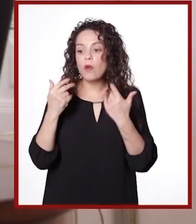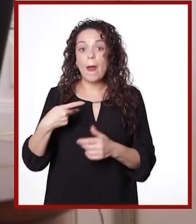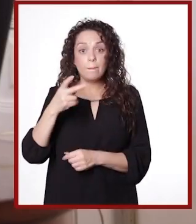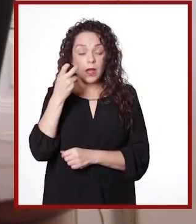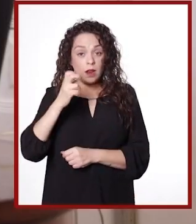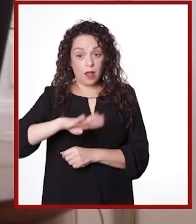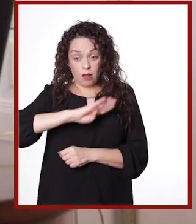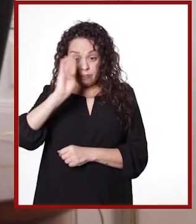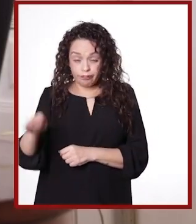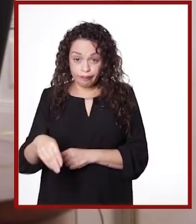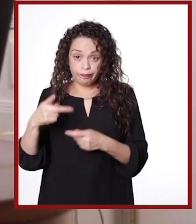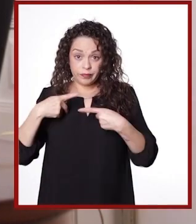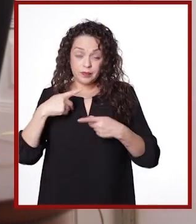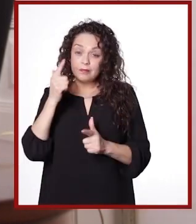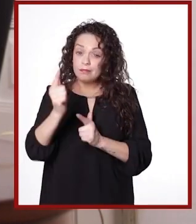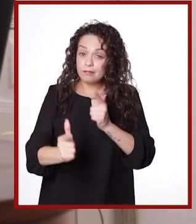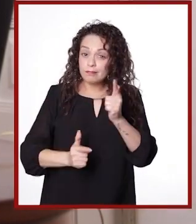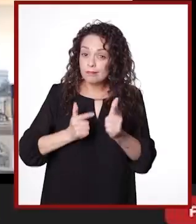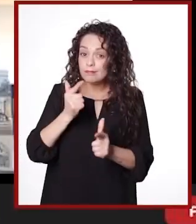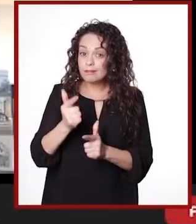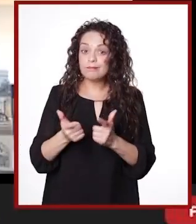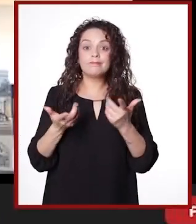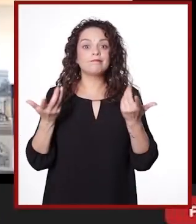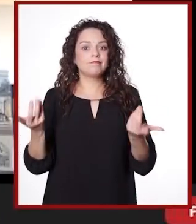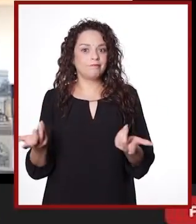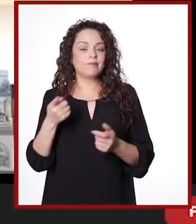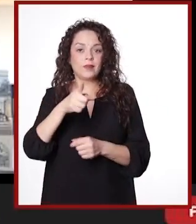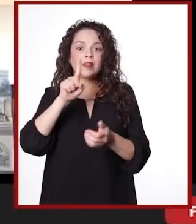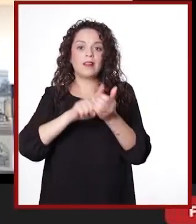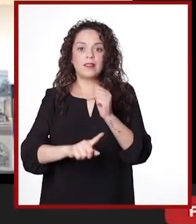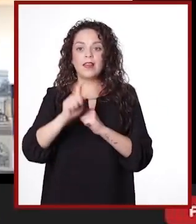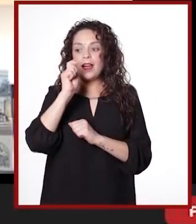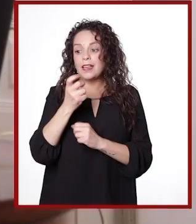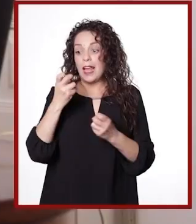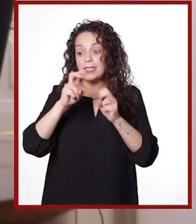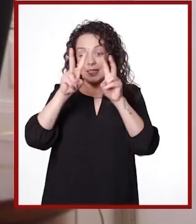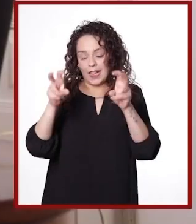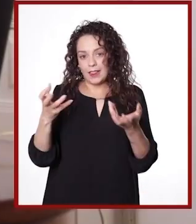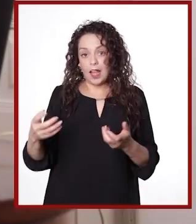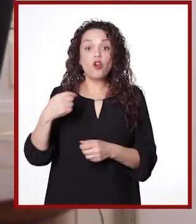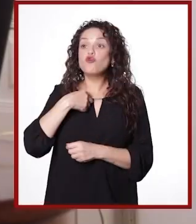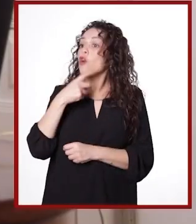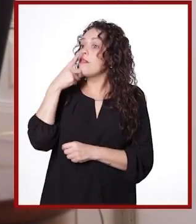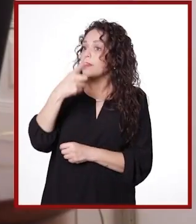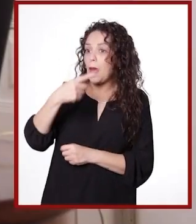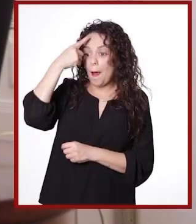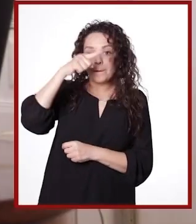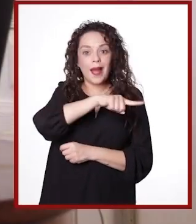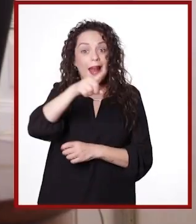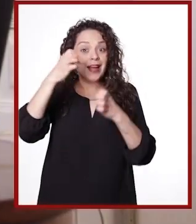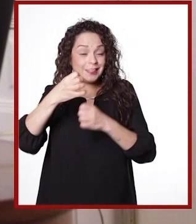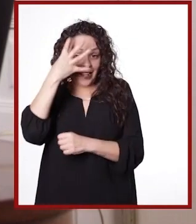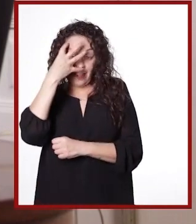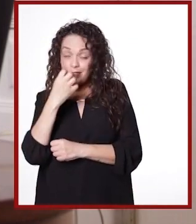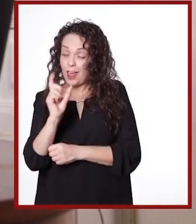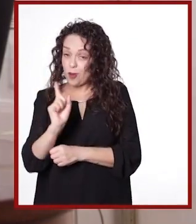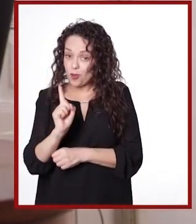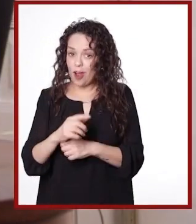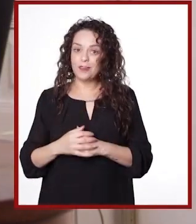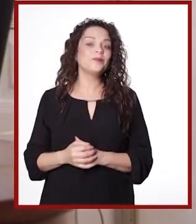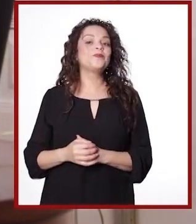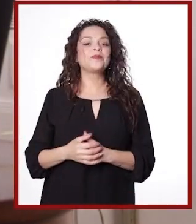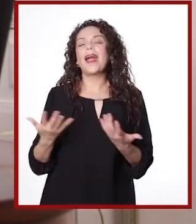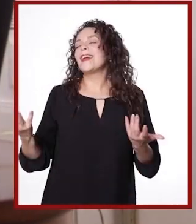parecería que es menos mediática. Menos mediática. Sin duda, es un tema. Entonces, todo esto no lo digo para ponernos tristes. No, yo creo